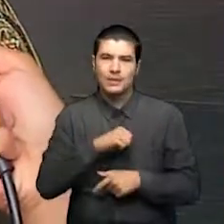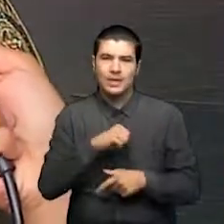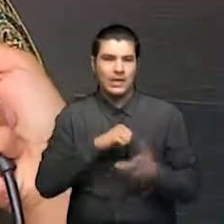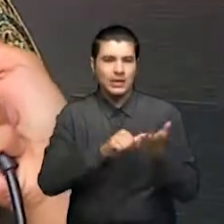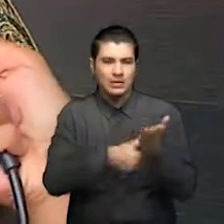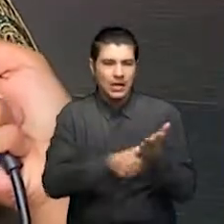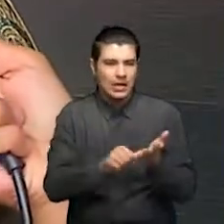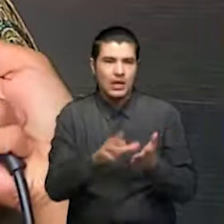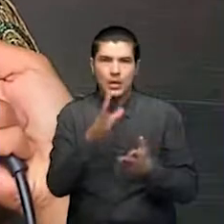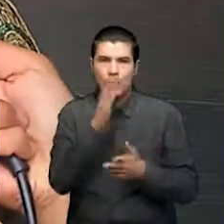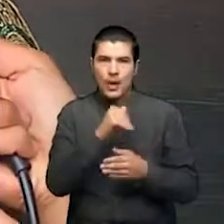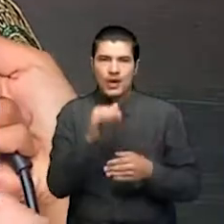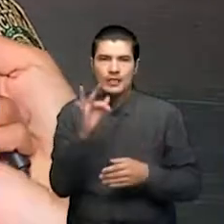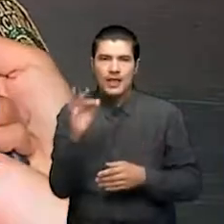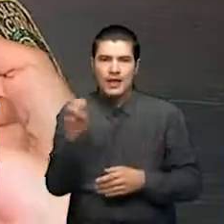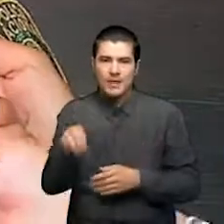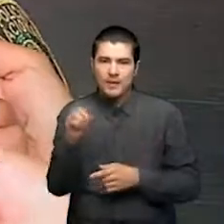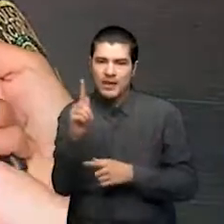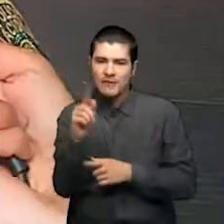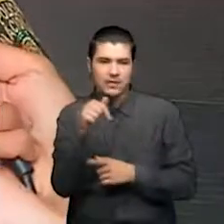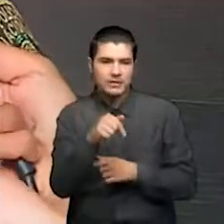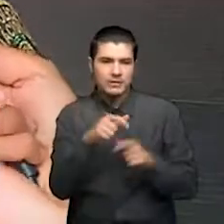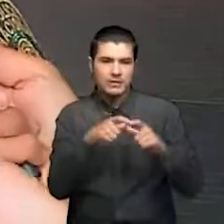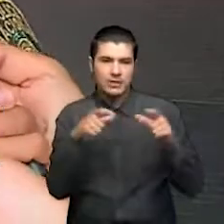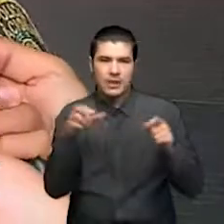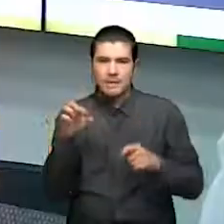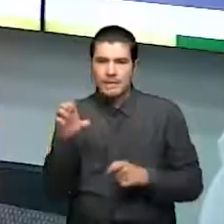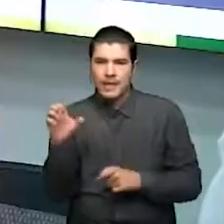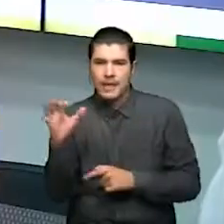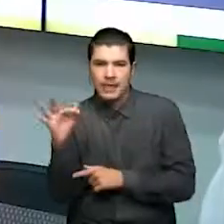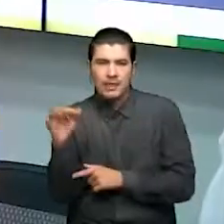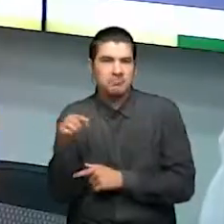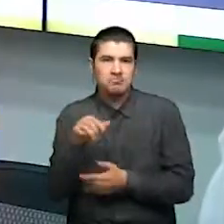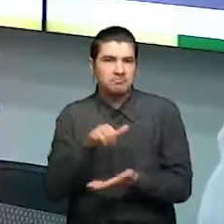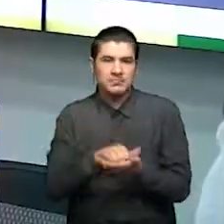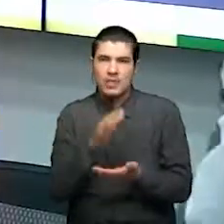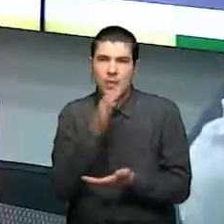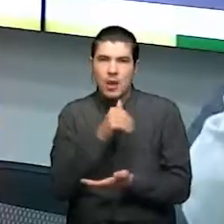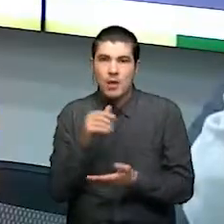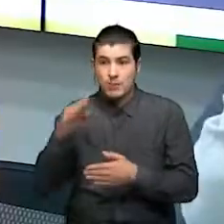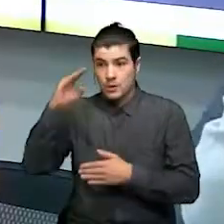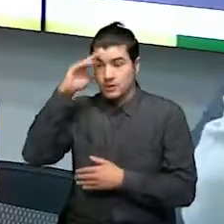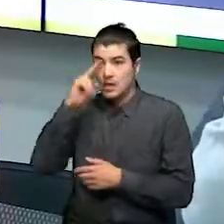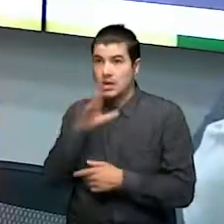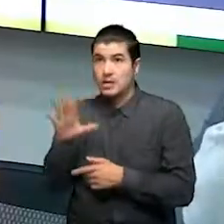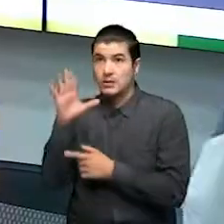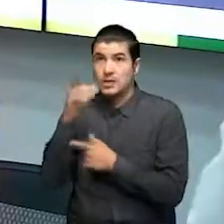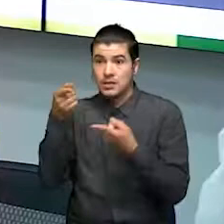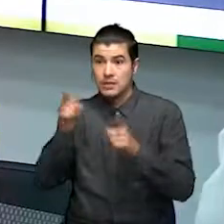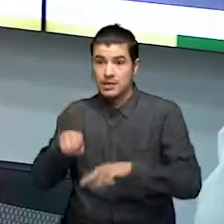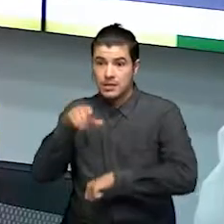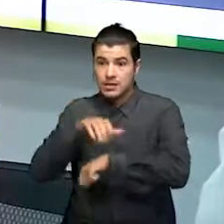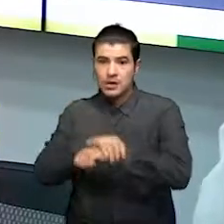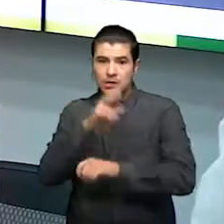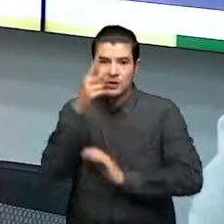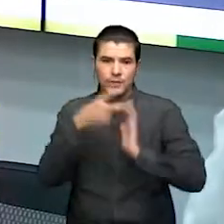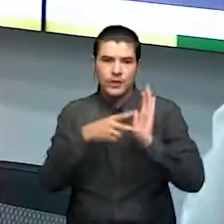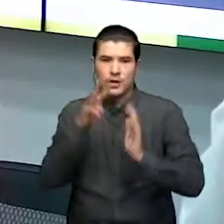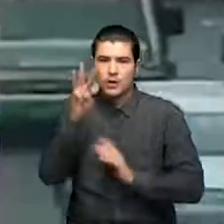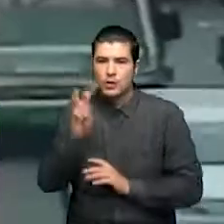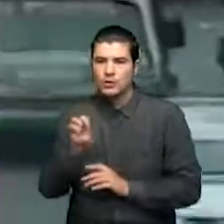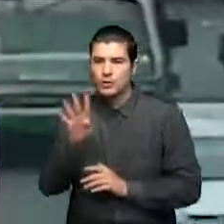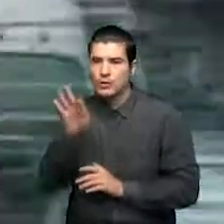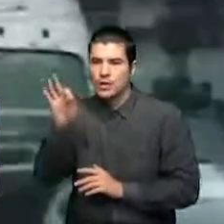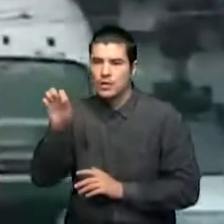la tm efe no tienen el pec aunque la policía reportó también la captura de dos mil 848